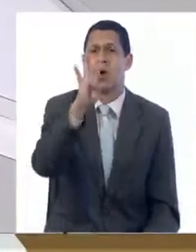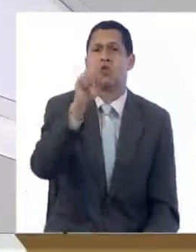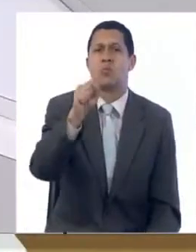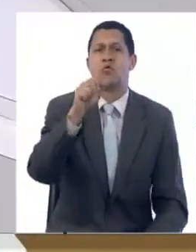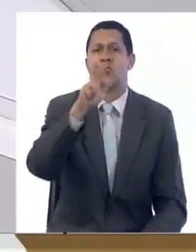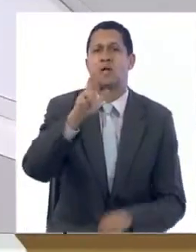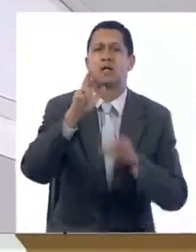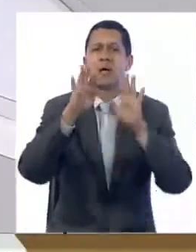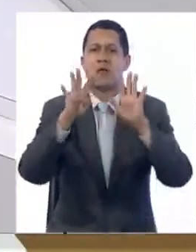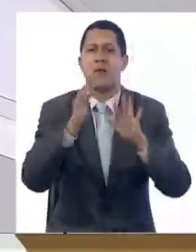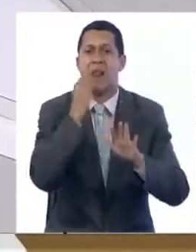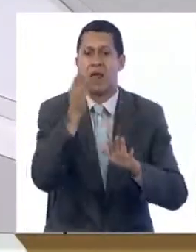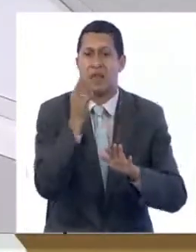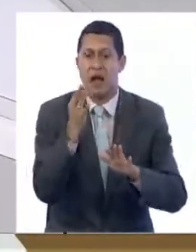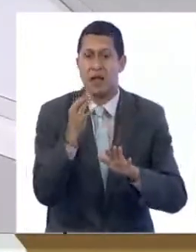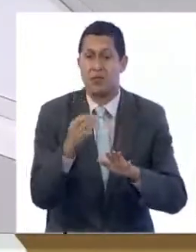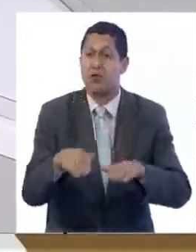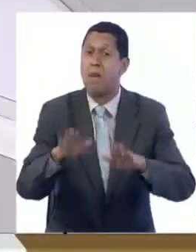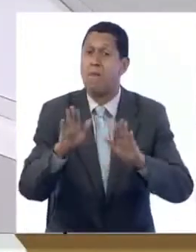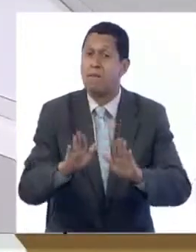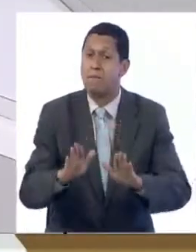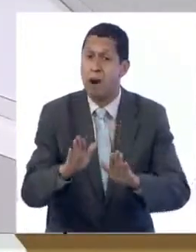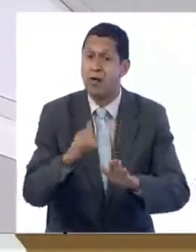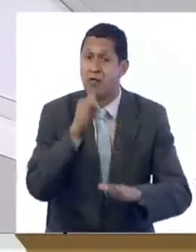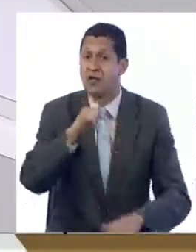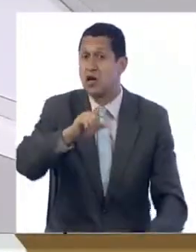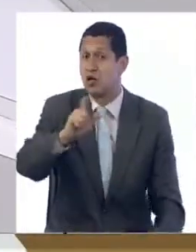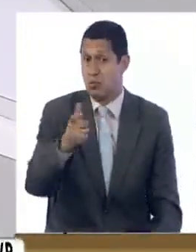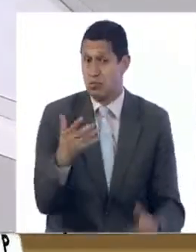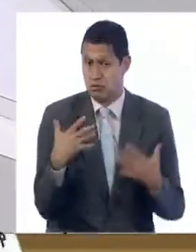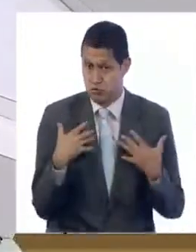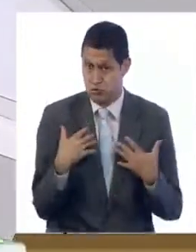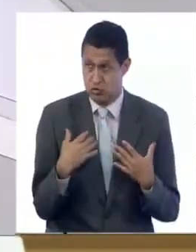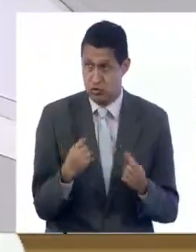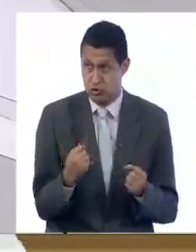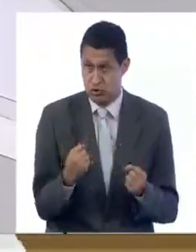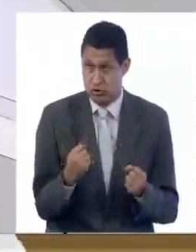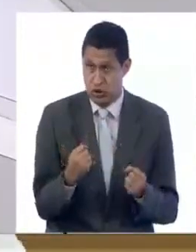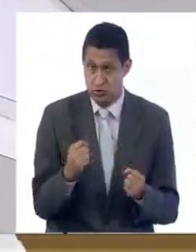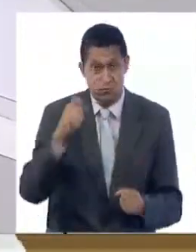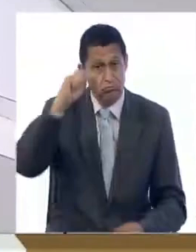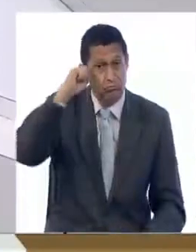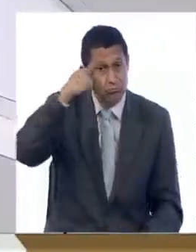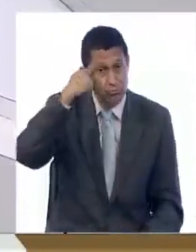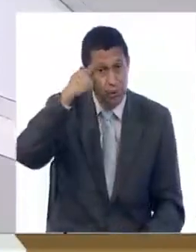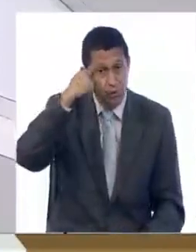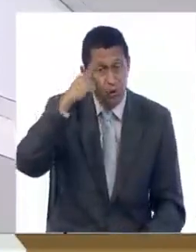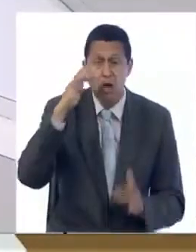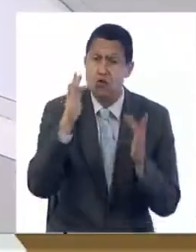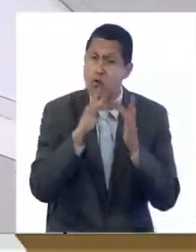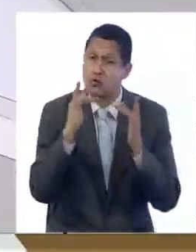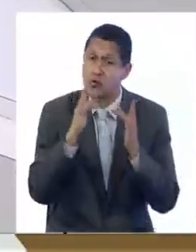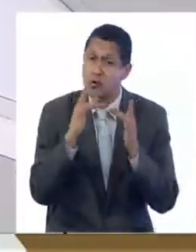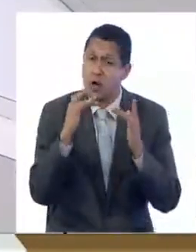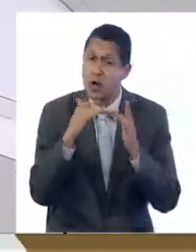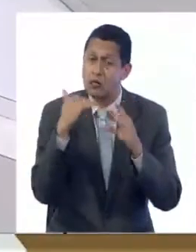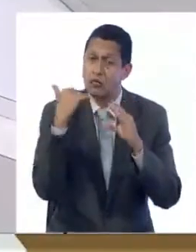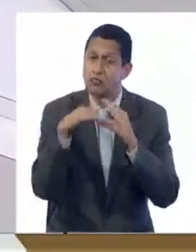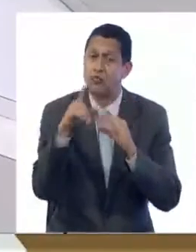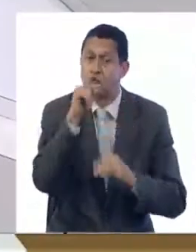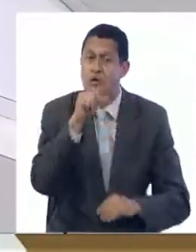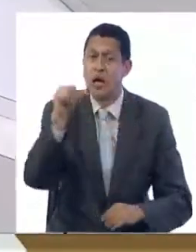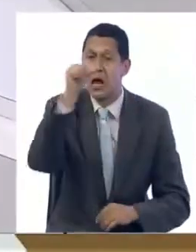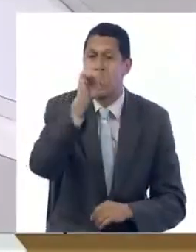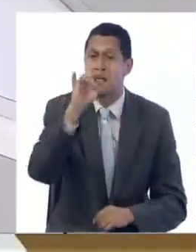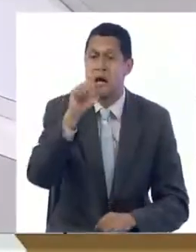4:39 minutos de la tarde, momento de hacer una pausa acá en Noticias Globovisión Salud, recordándoles nuestras vías de contacto en Twitter e